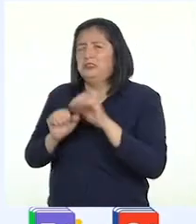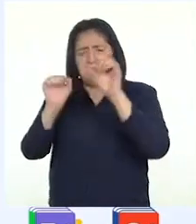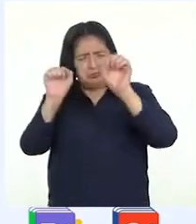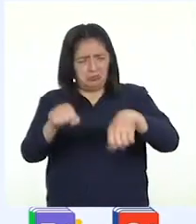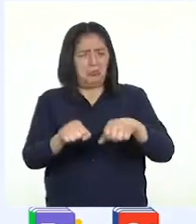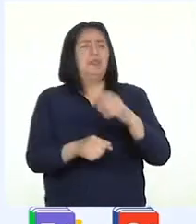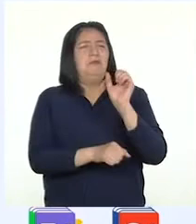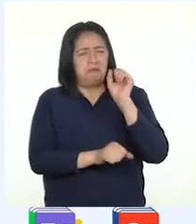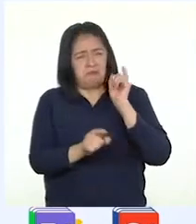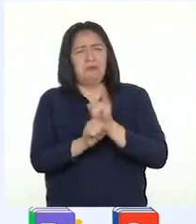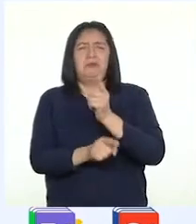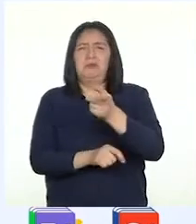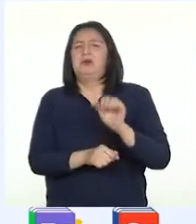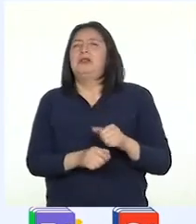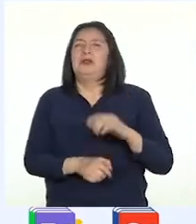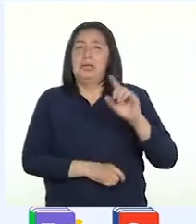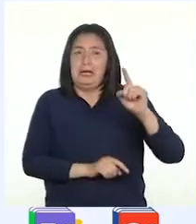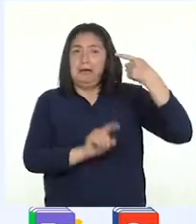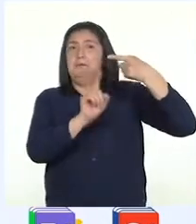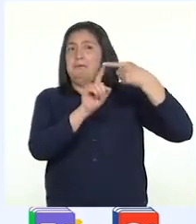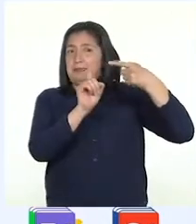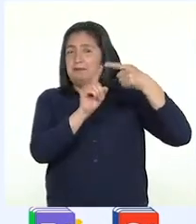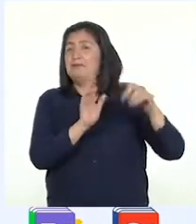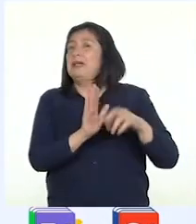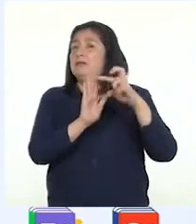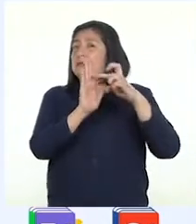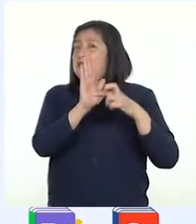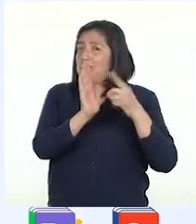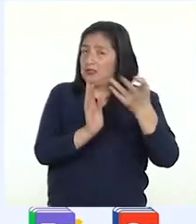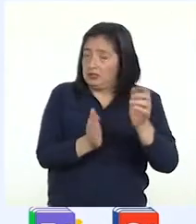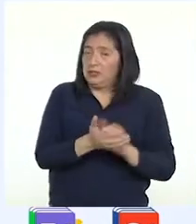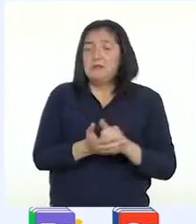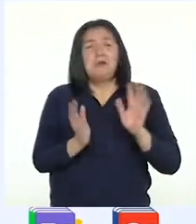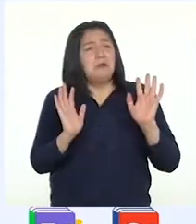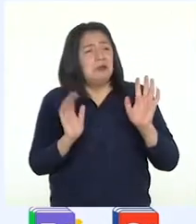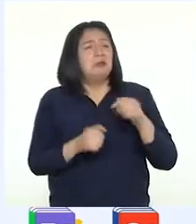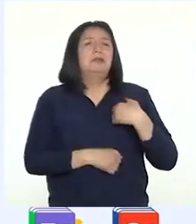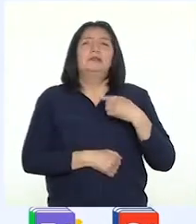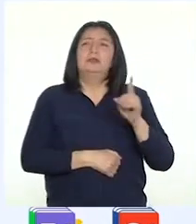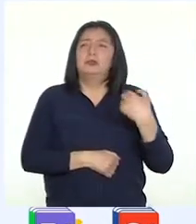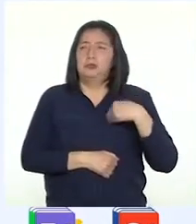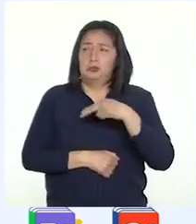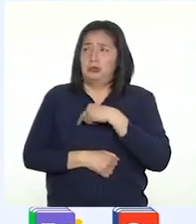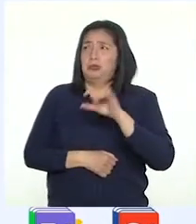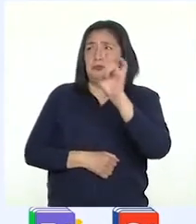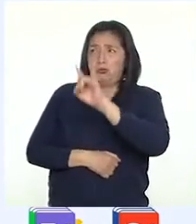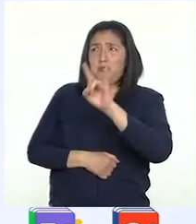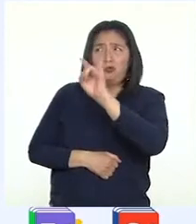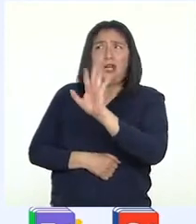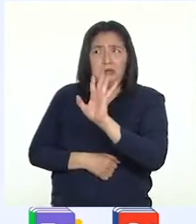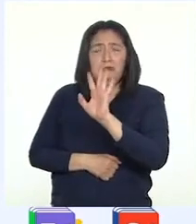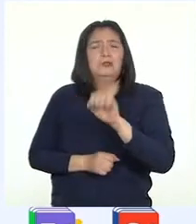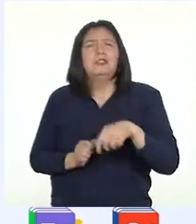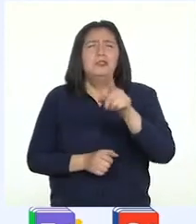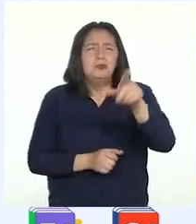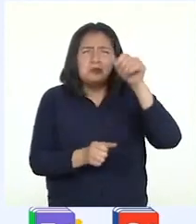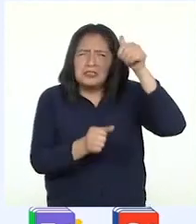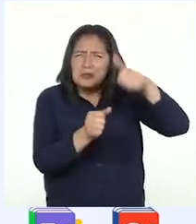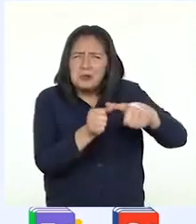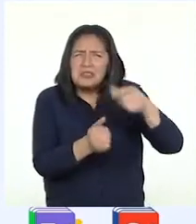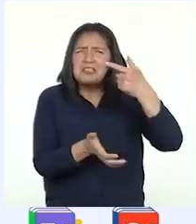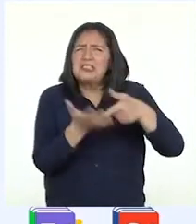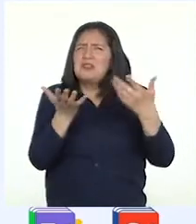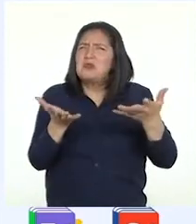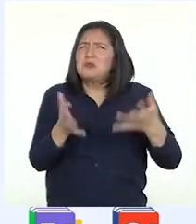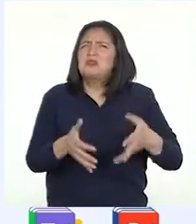Por supuesto. El primero es uno que sin darnos cuenta hemos usado al inicio. ¿Te acuerdas qué